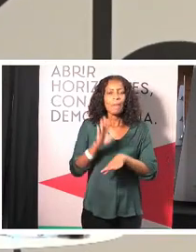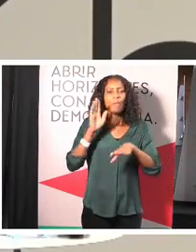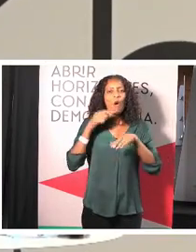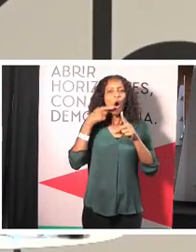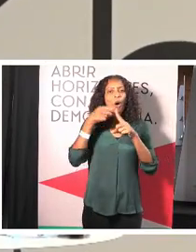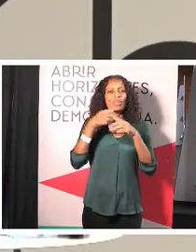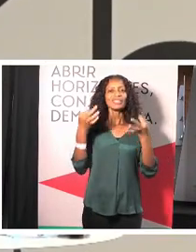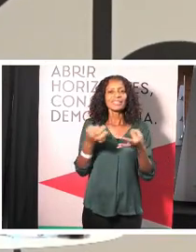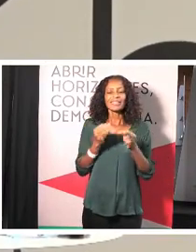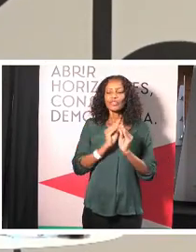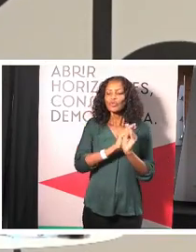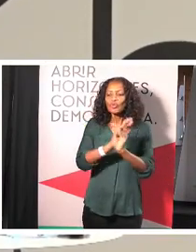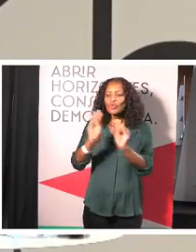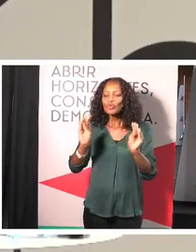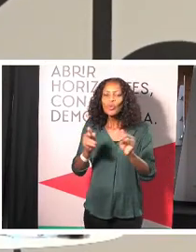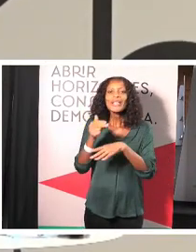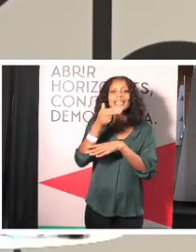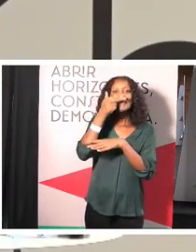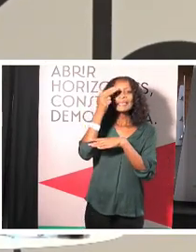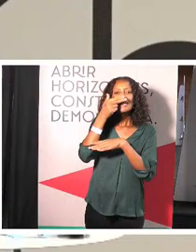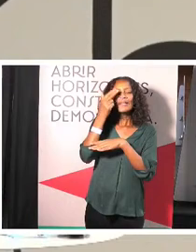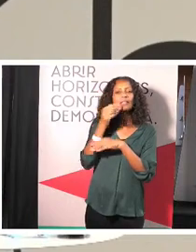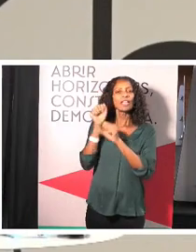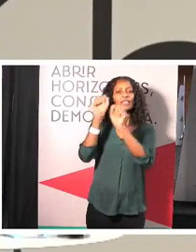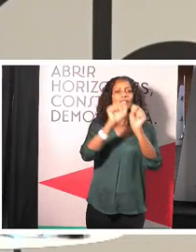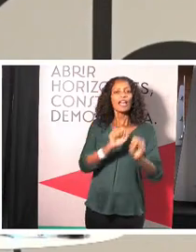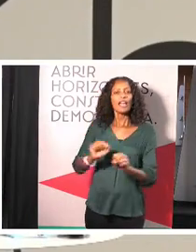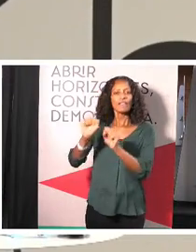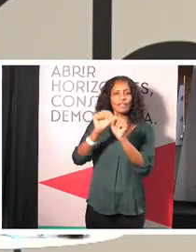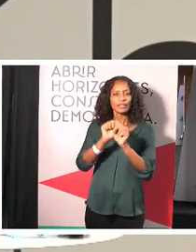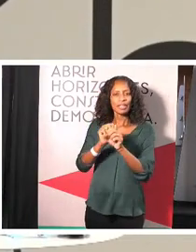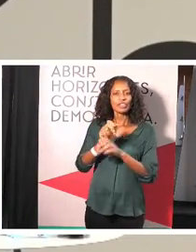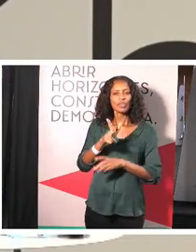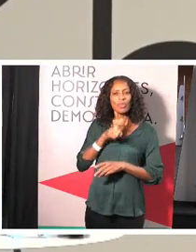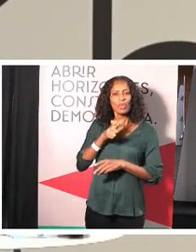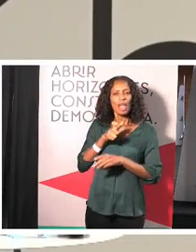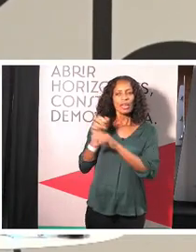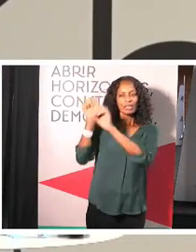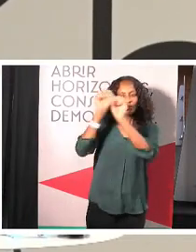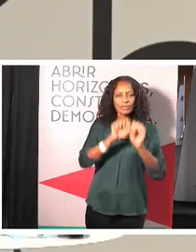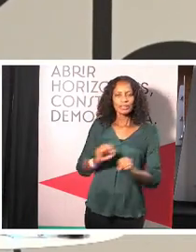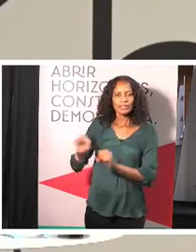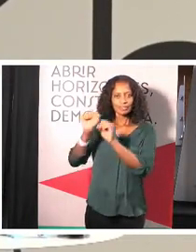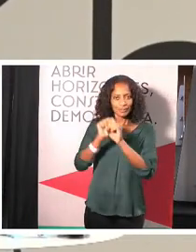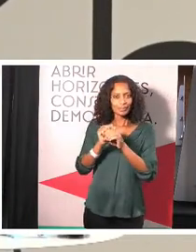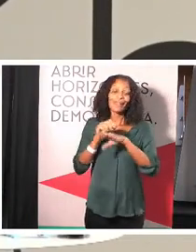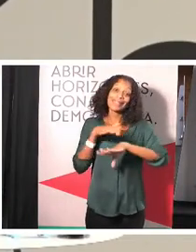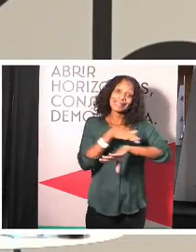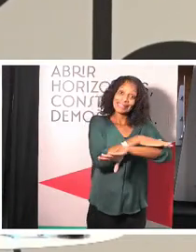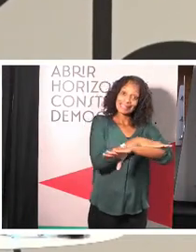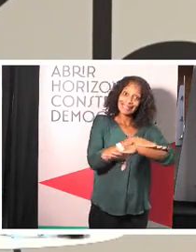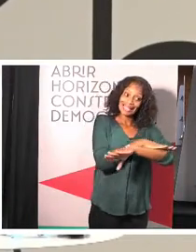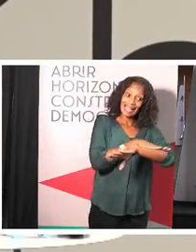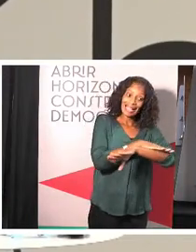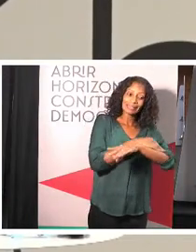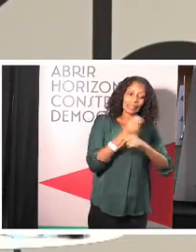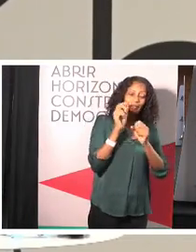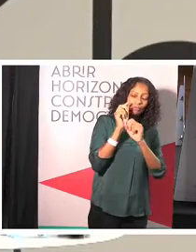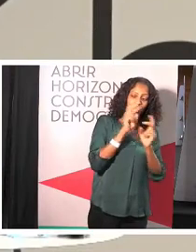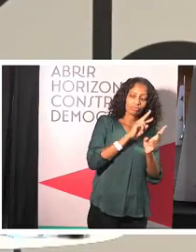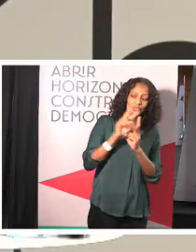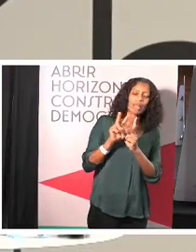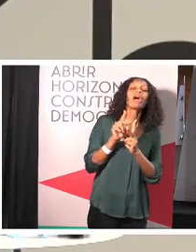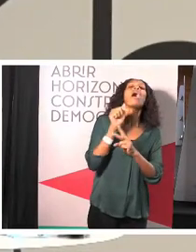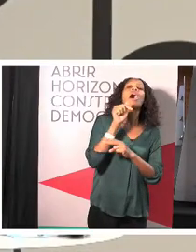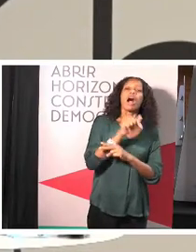propios intereses, y hacen que el Estado, que hasta entonces era un Estado monoclase, exclusivamente representativo de los propietarios, de la burguesía, se convierta